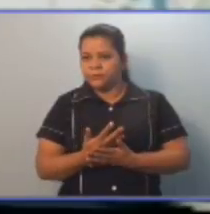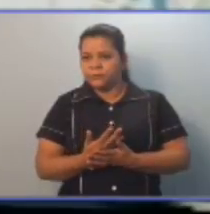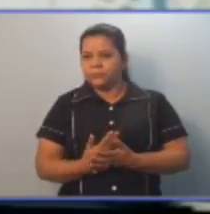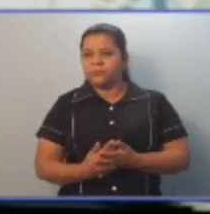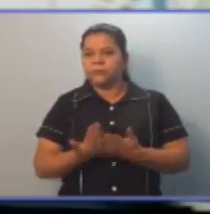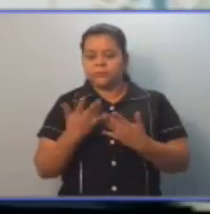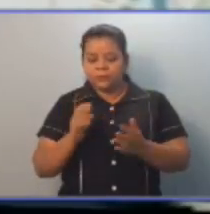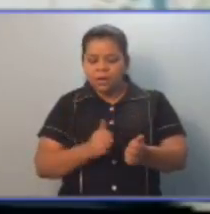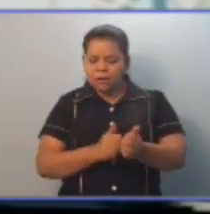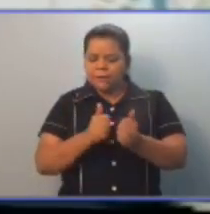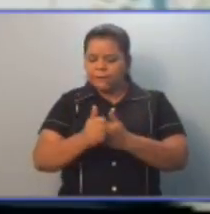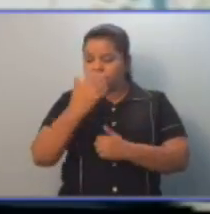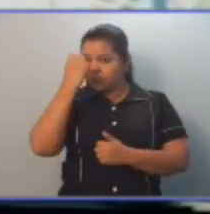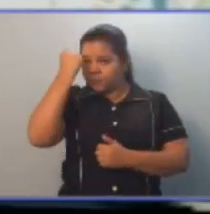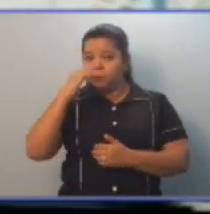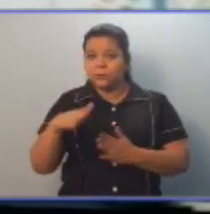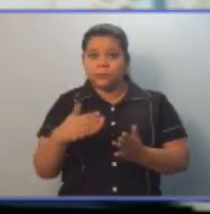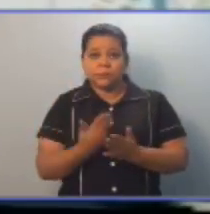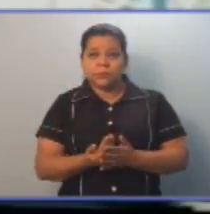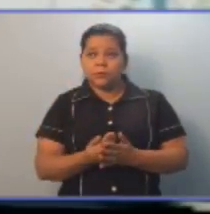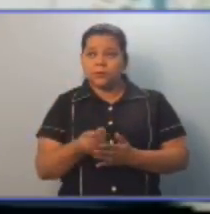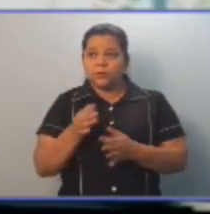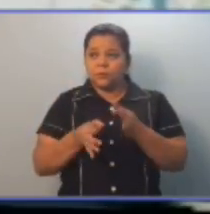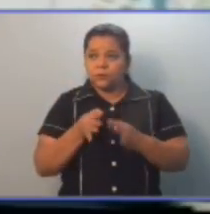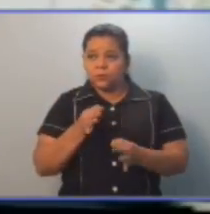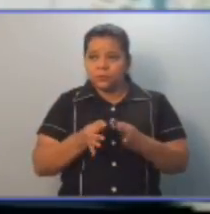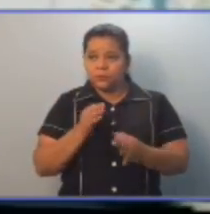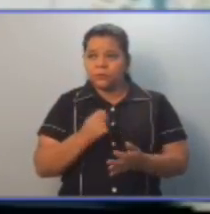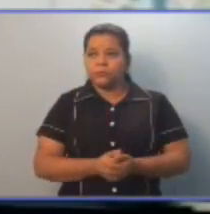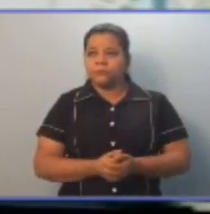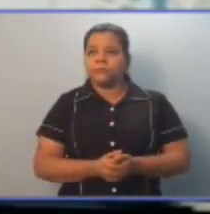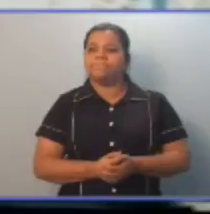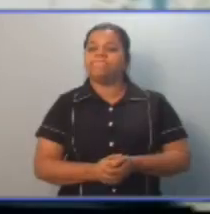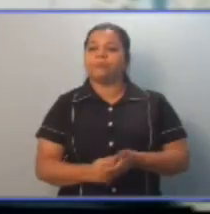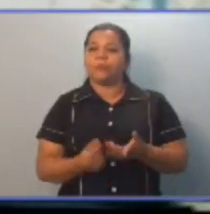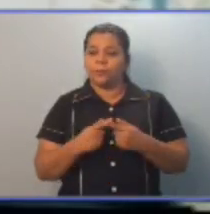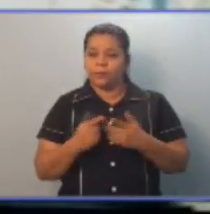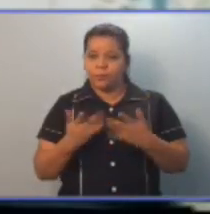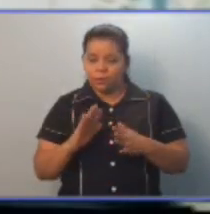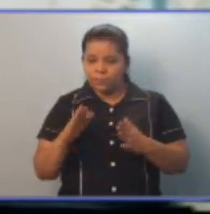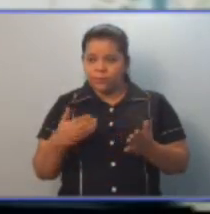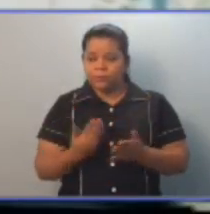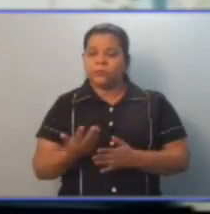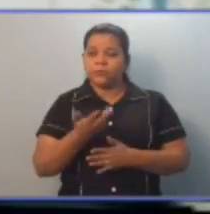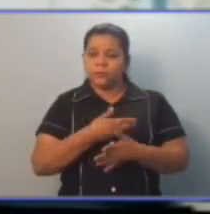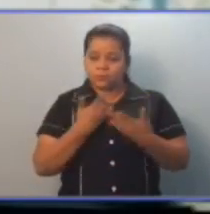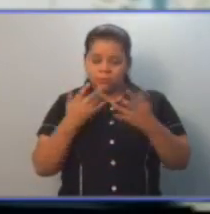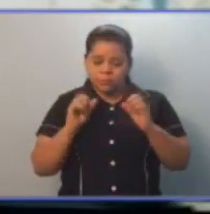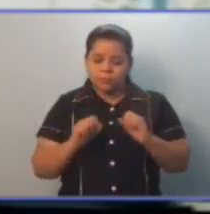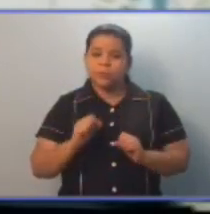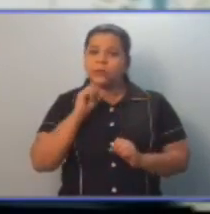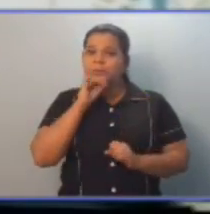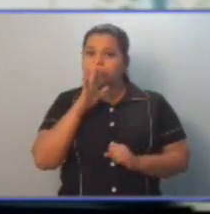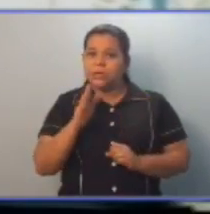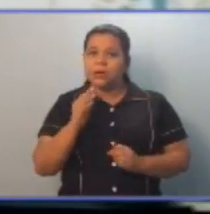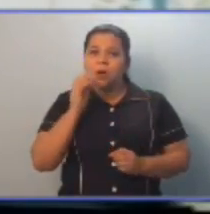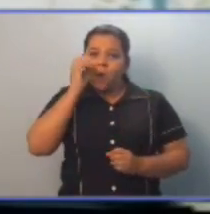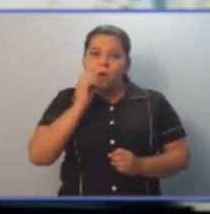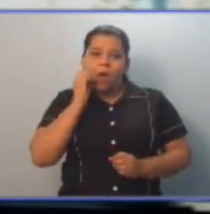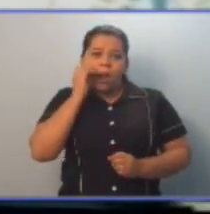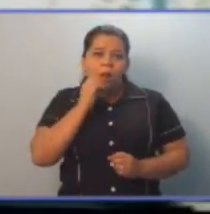que han habido muy importantes como en la jurisdicción contencioso administrativo, el apostar por la oralidad, por ejemplo, en materia